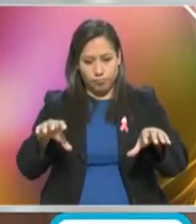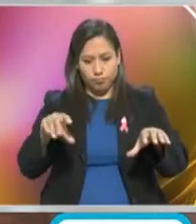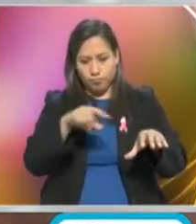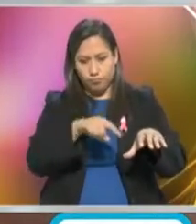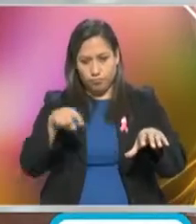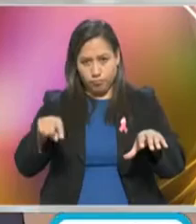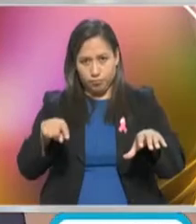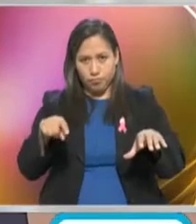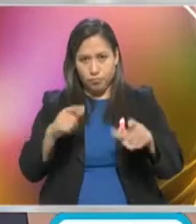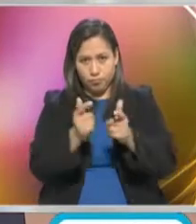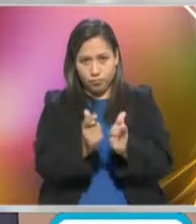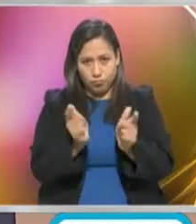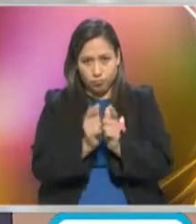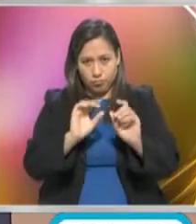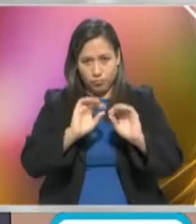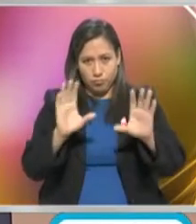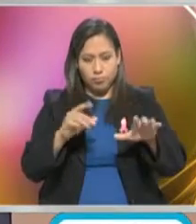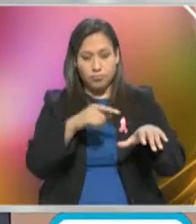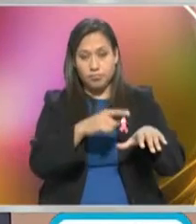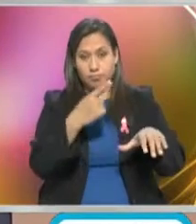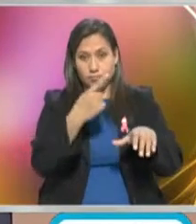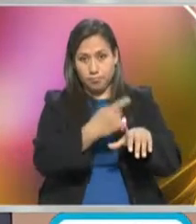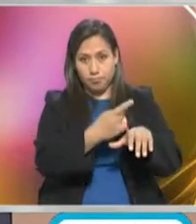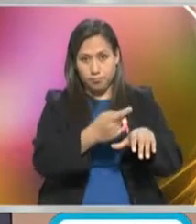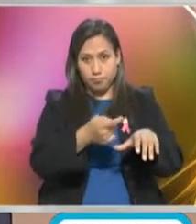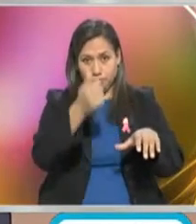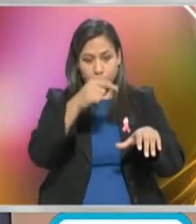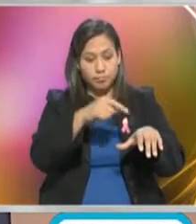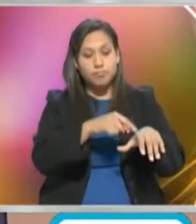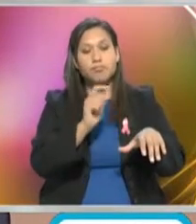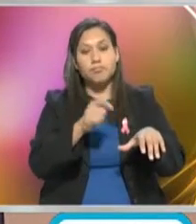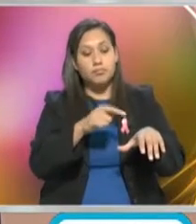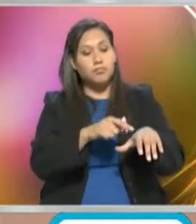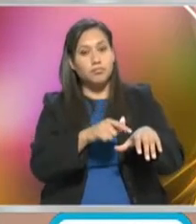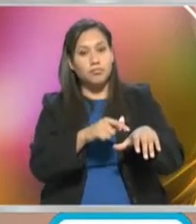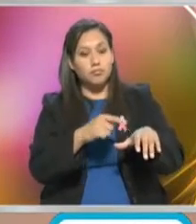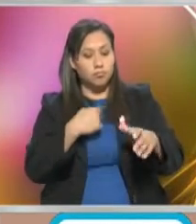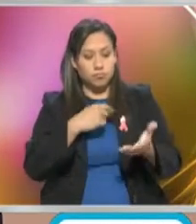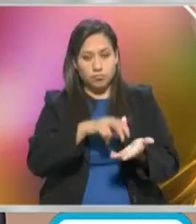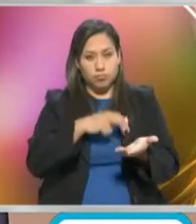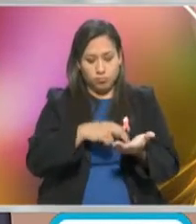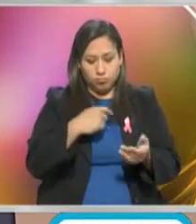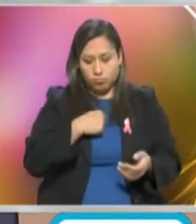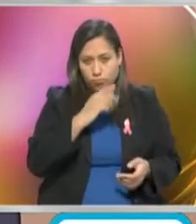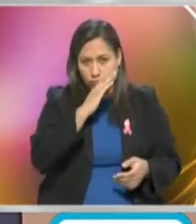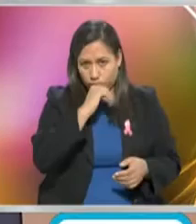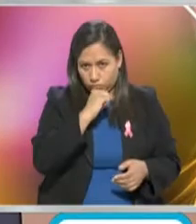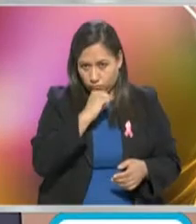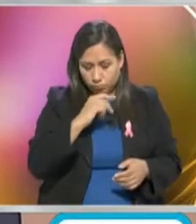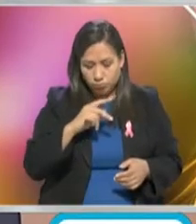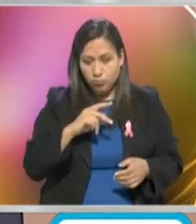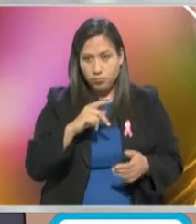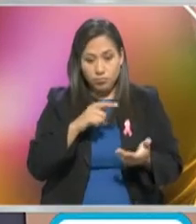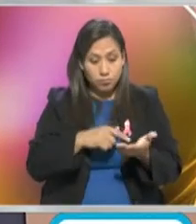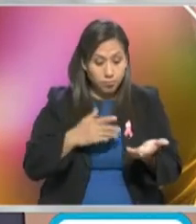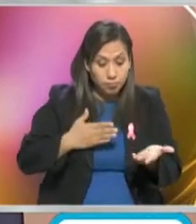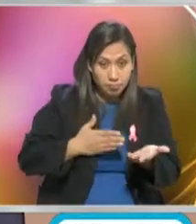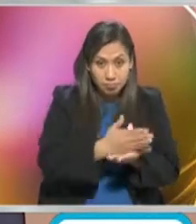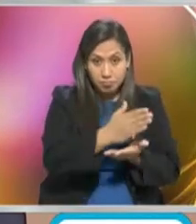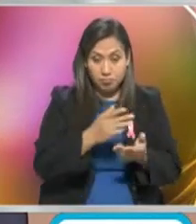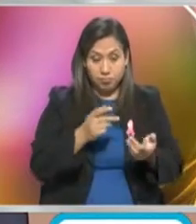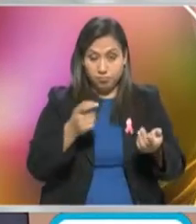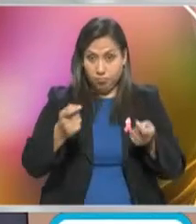claros. El primer grupo es aquel grupo de factores que no puedo modificar yo, que no puedo intervenir